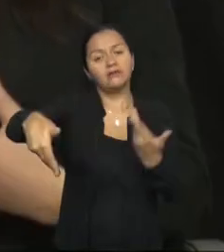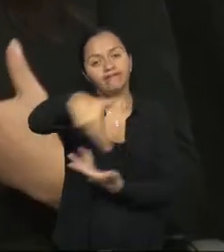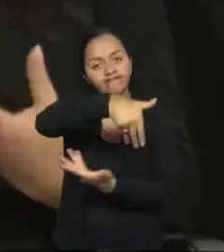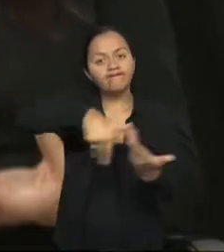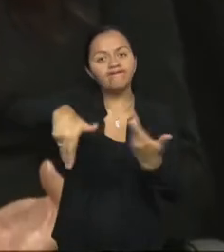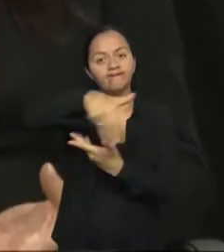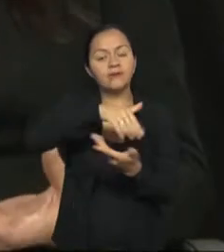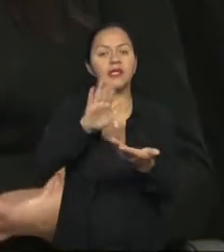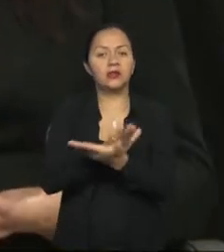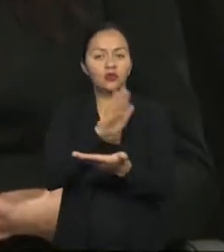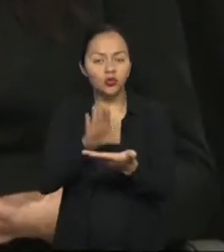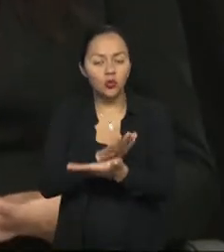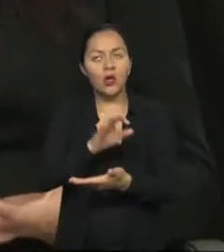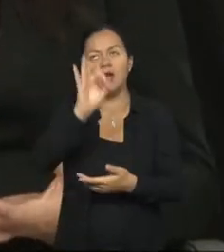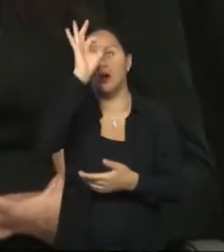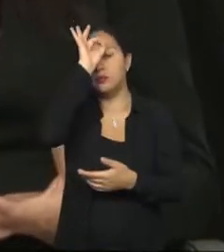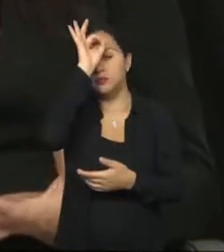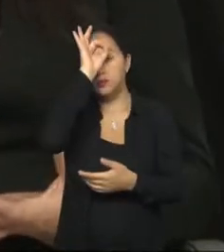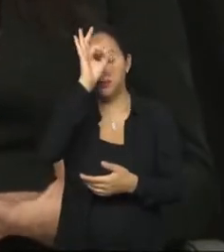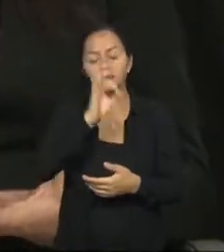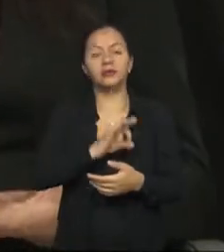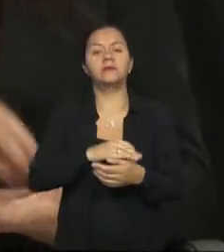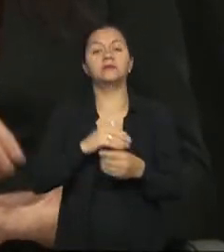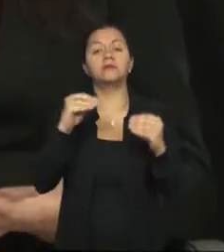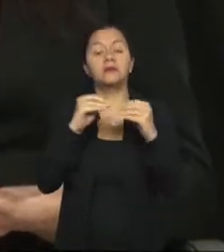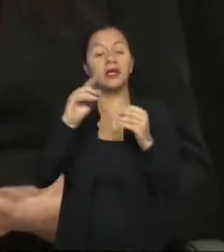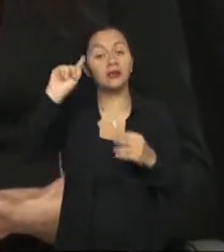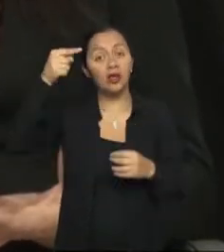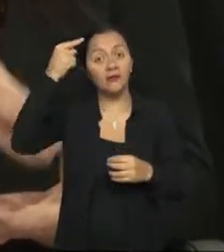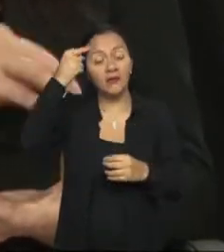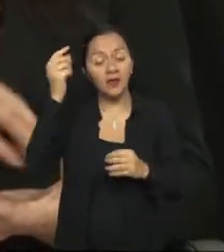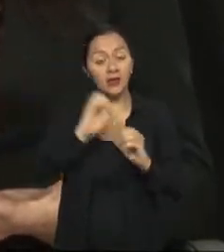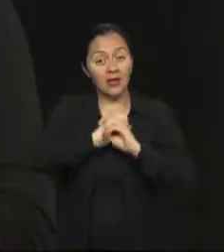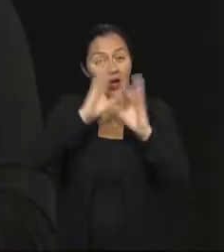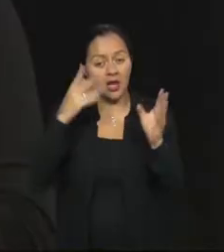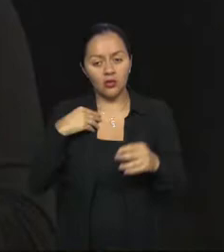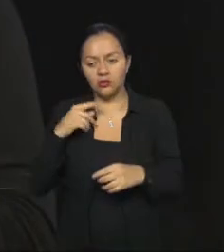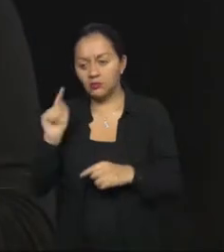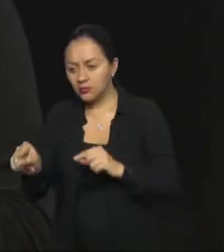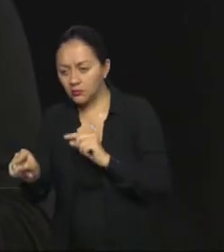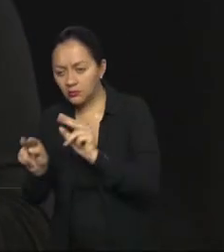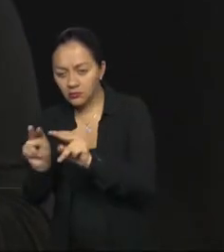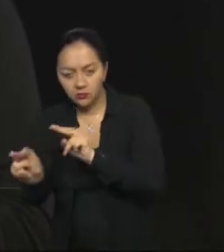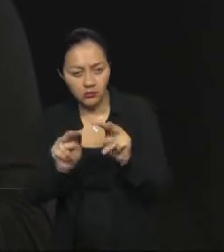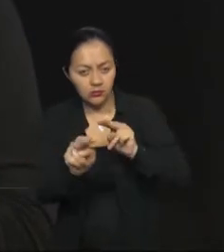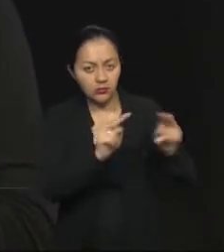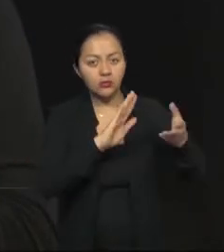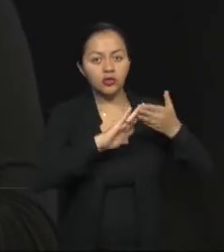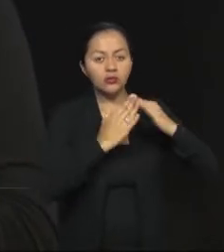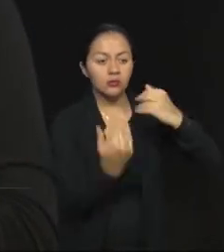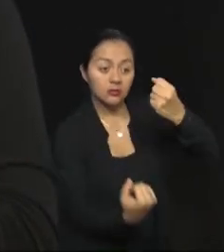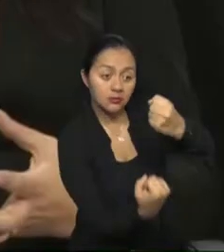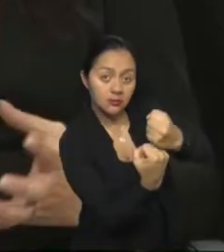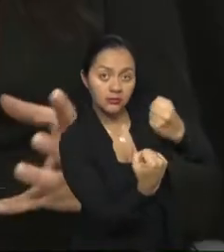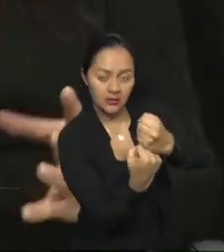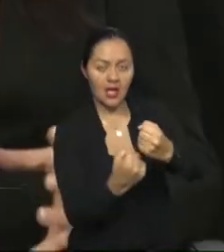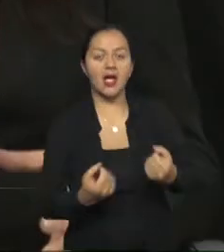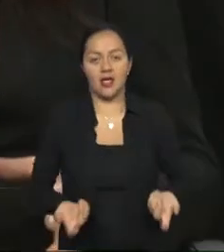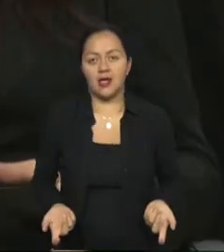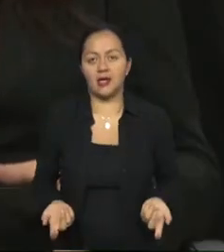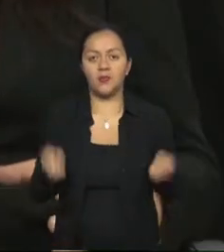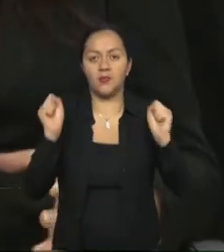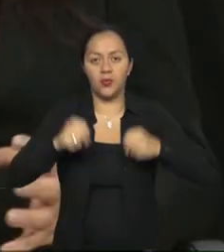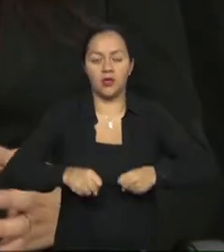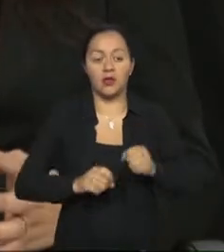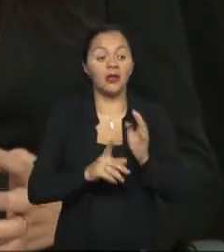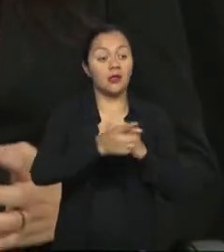las escuelas, los hospitales, el gobierno que está presente en cada una de estas comunidades prestando estos servicios y a